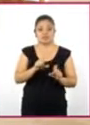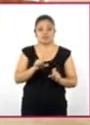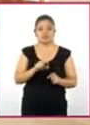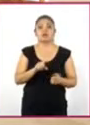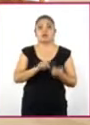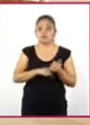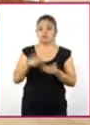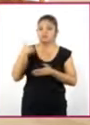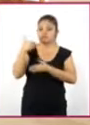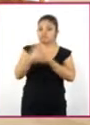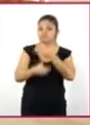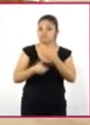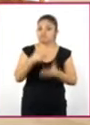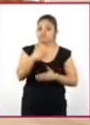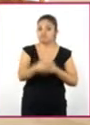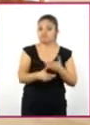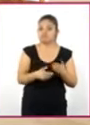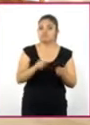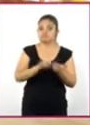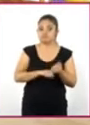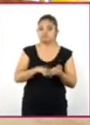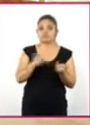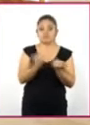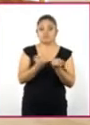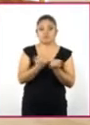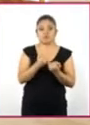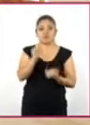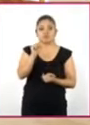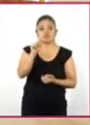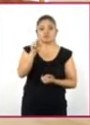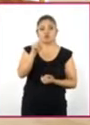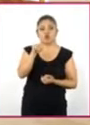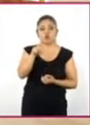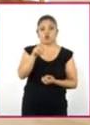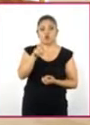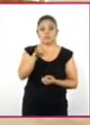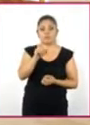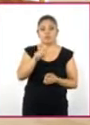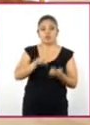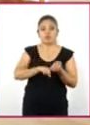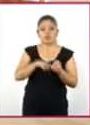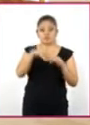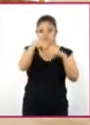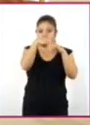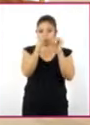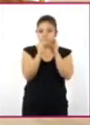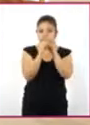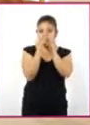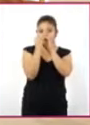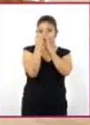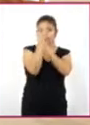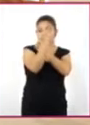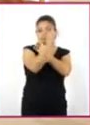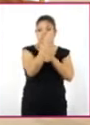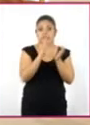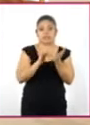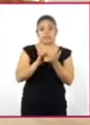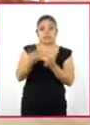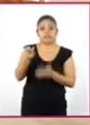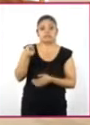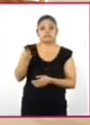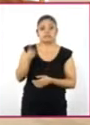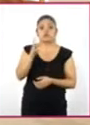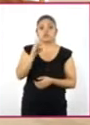alta capacidad, gracias a los cuales William Herschel pudo hacer observaciones de nuestra galaxia, en particular de